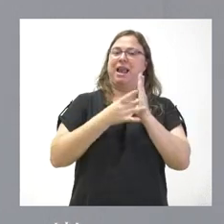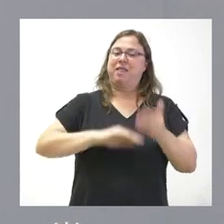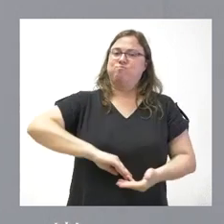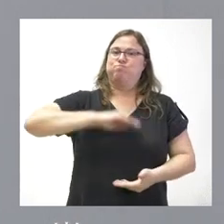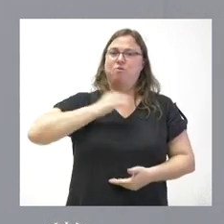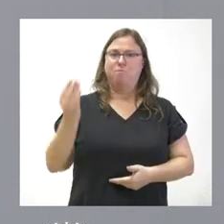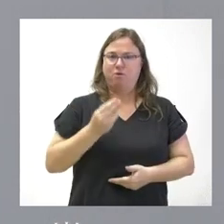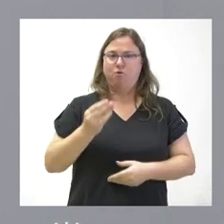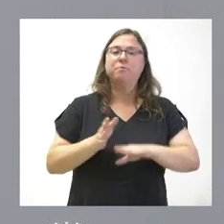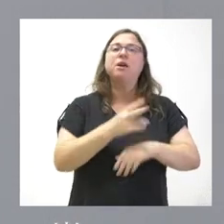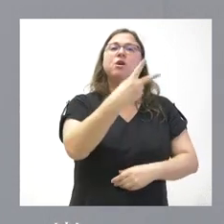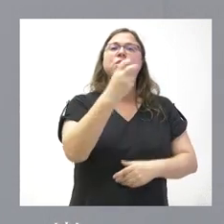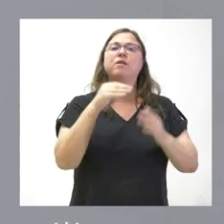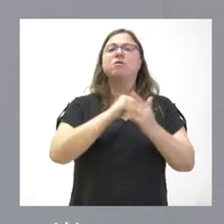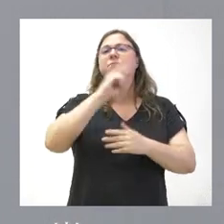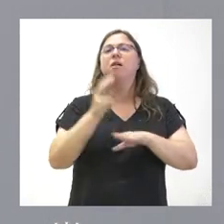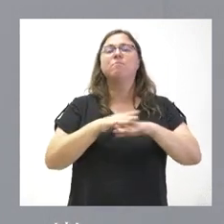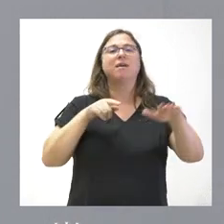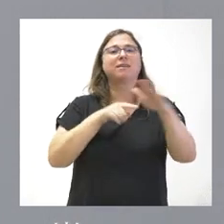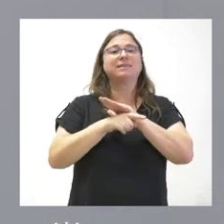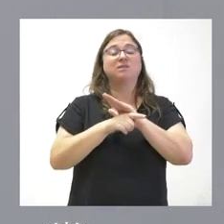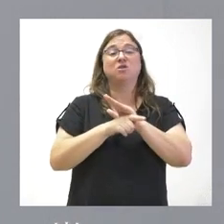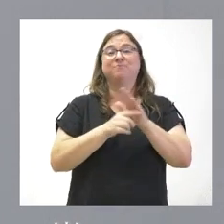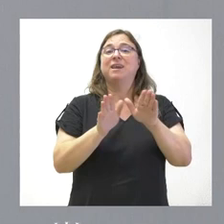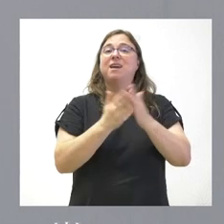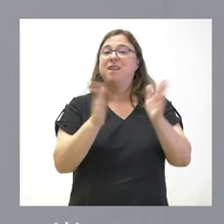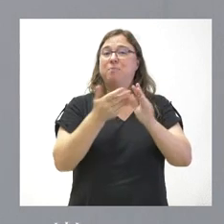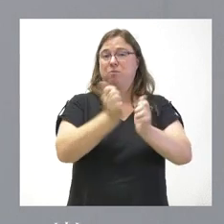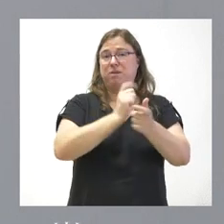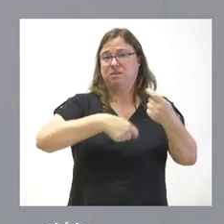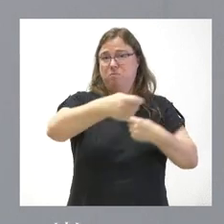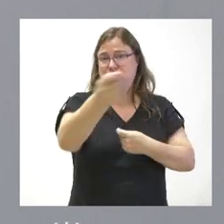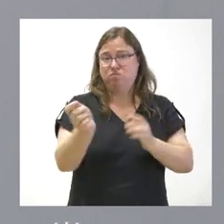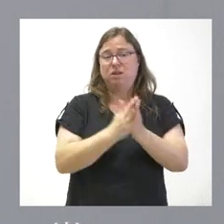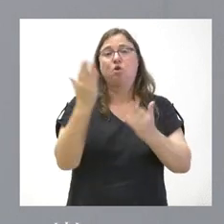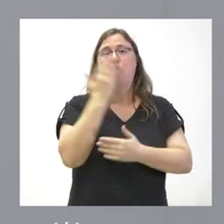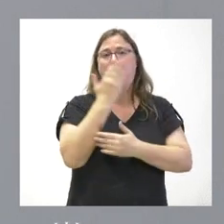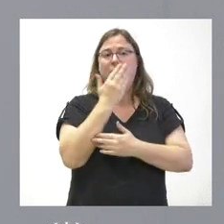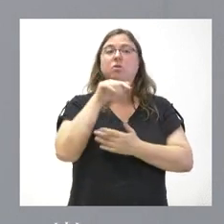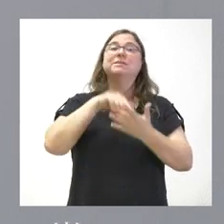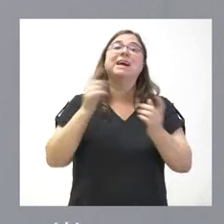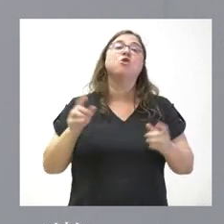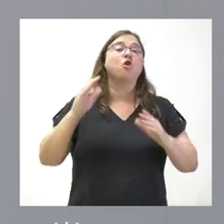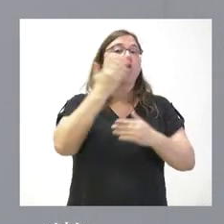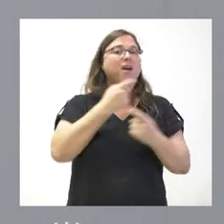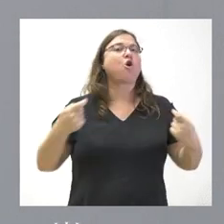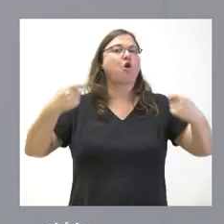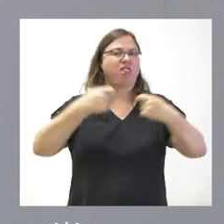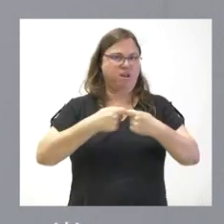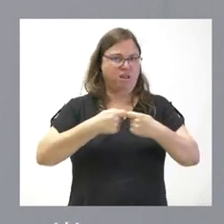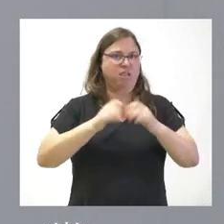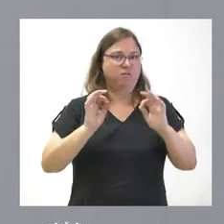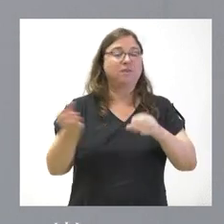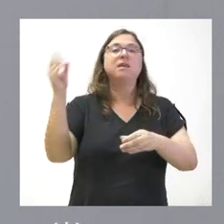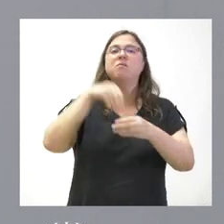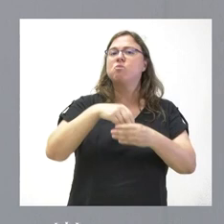200,000 para la gestión de los bancos de libros de texto en este curso en los centros concertados y incluye en este